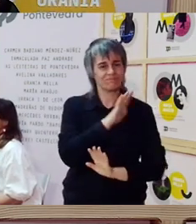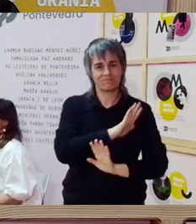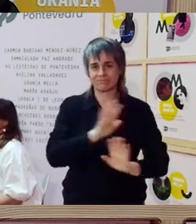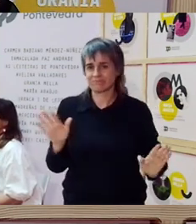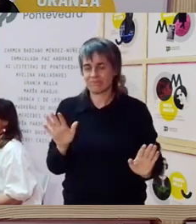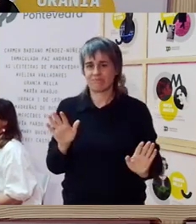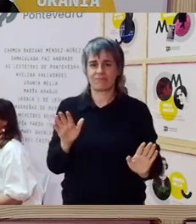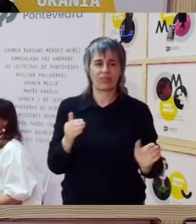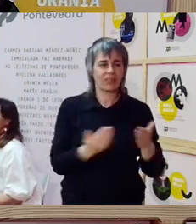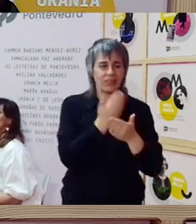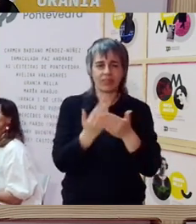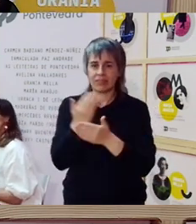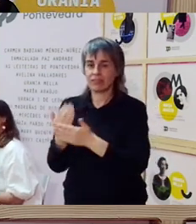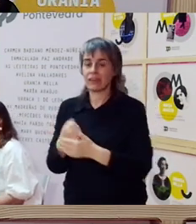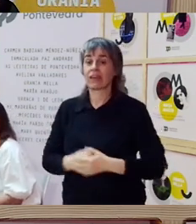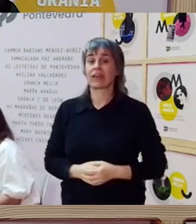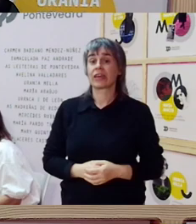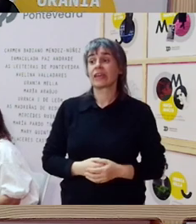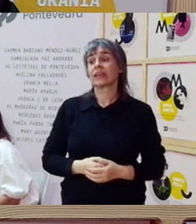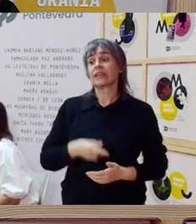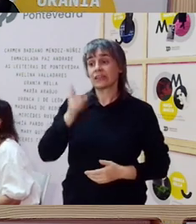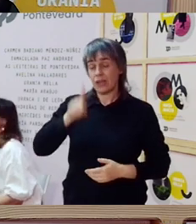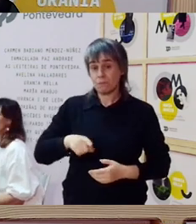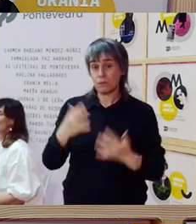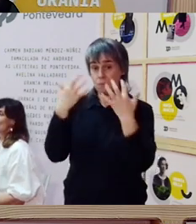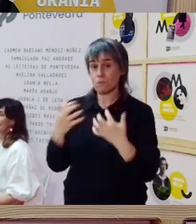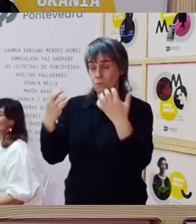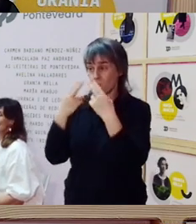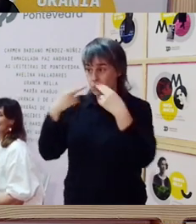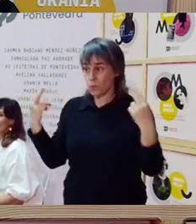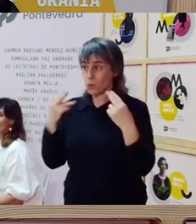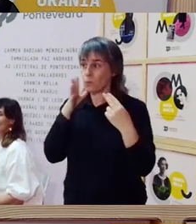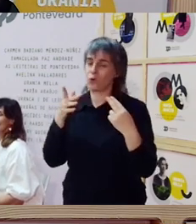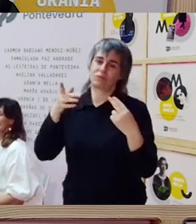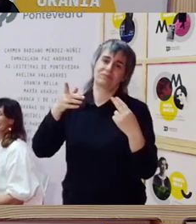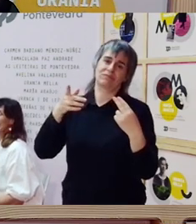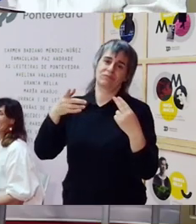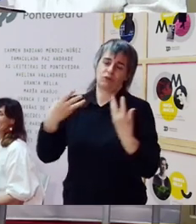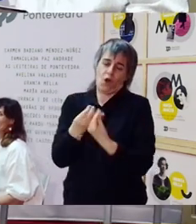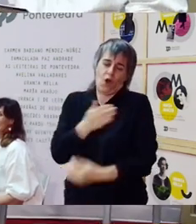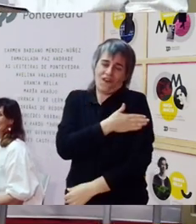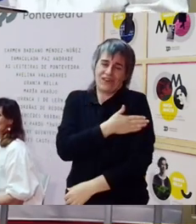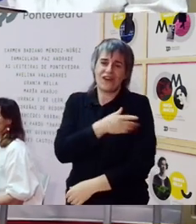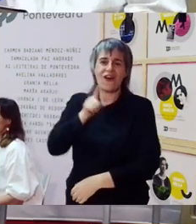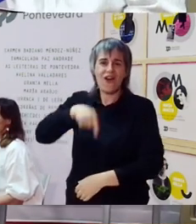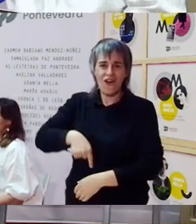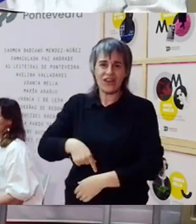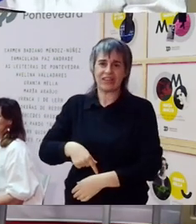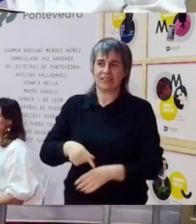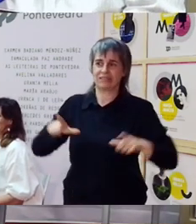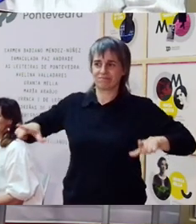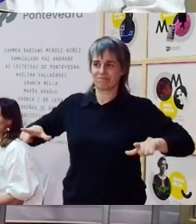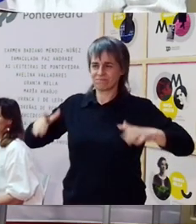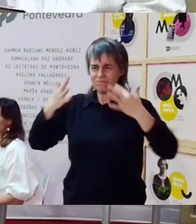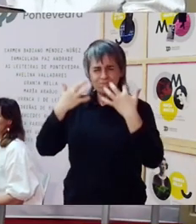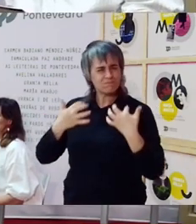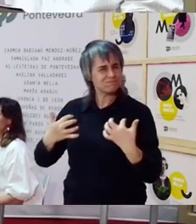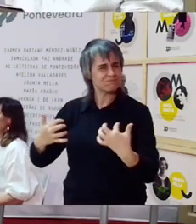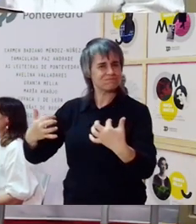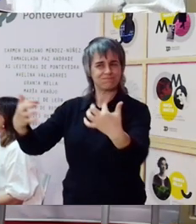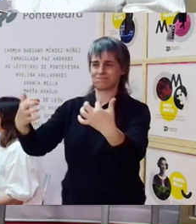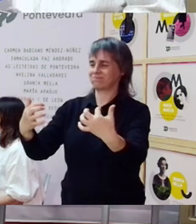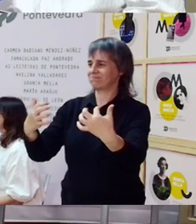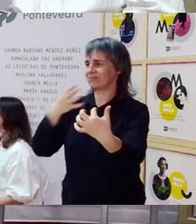en cada sesión, e por suposto ao noso público por acompañarnos aquí hoxe enchendo a sala, que é unha maravilla